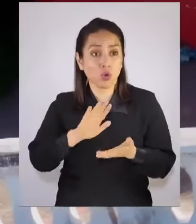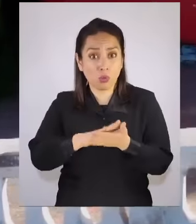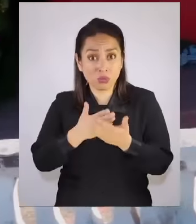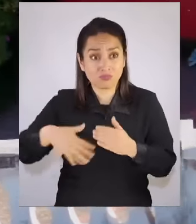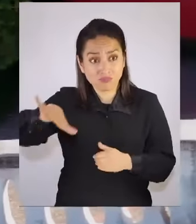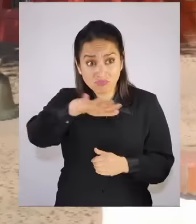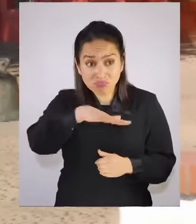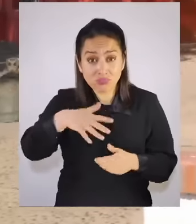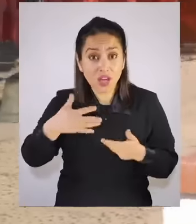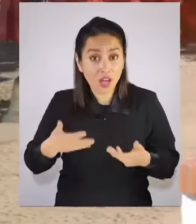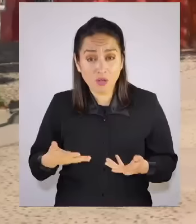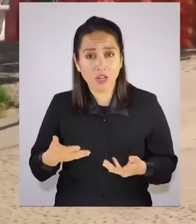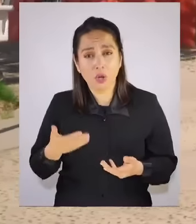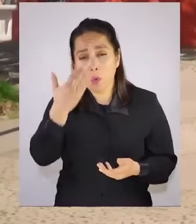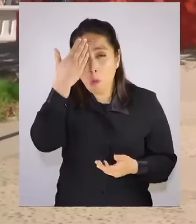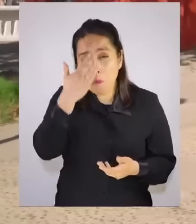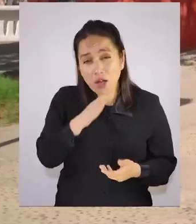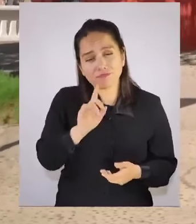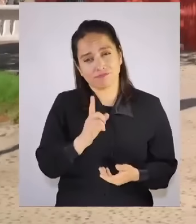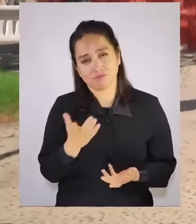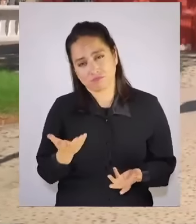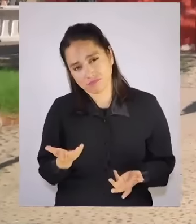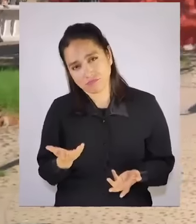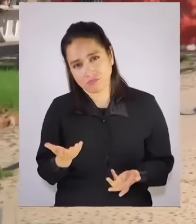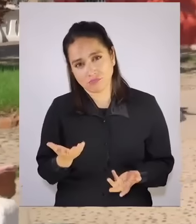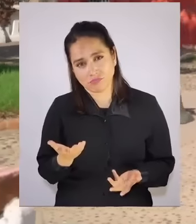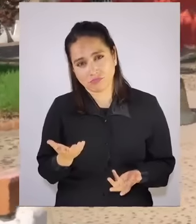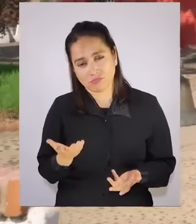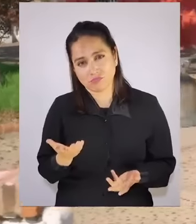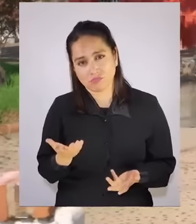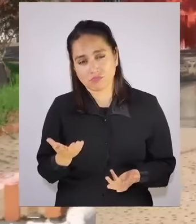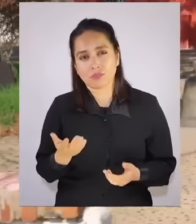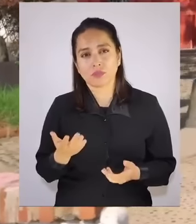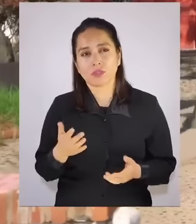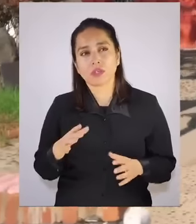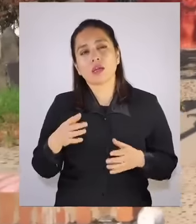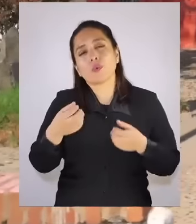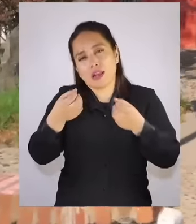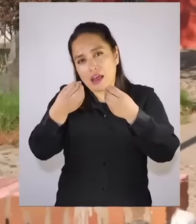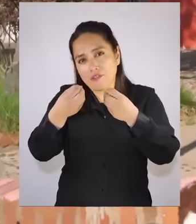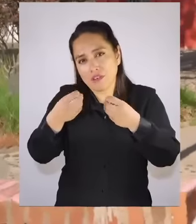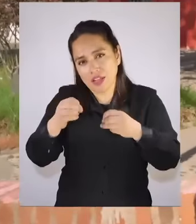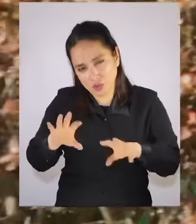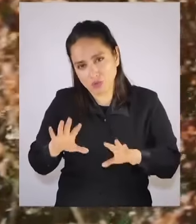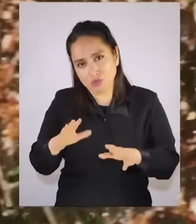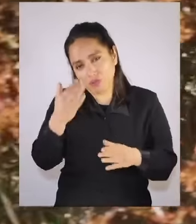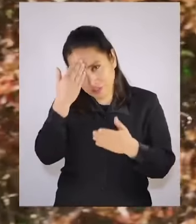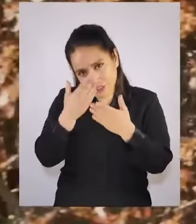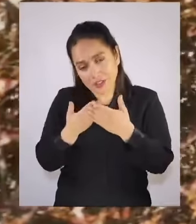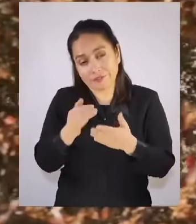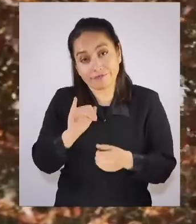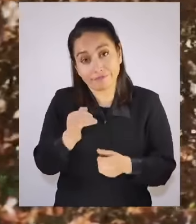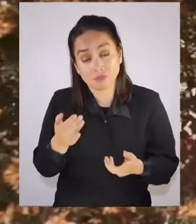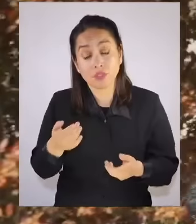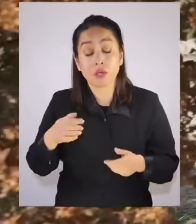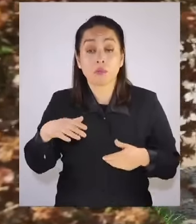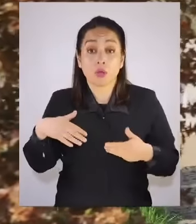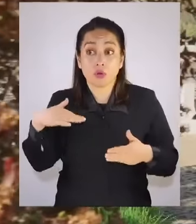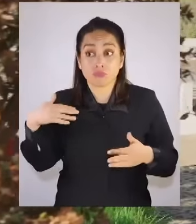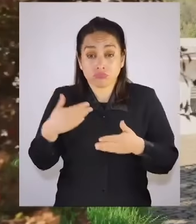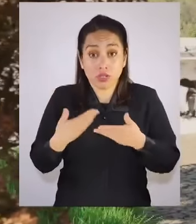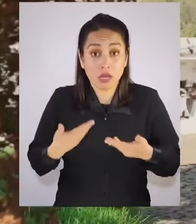actual, si bien no es malo, a pesar de los periodos de abandono que ha enfrentado, llega hasta nuestros días